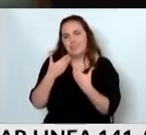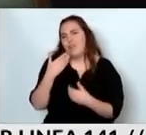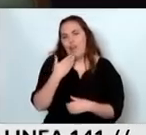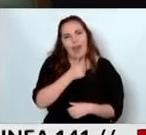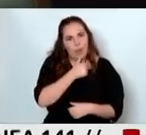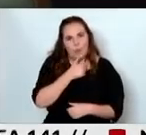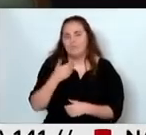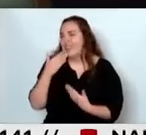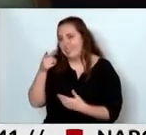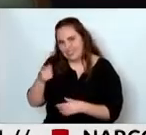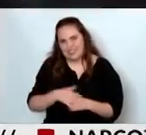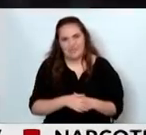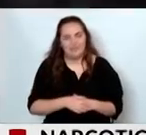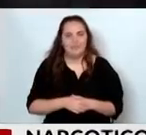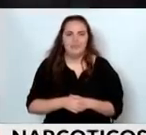Gracias por venir. Gracias.